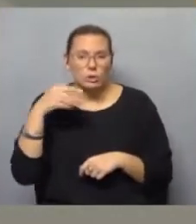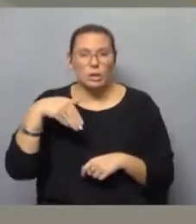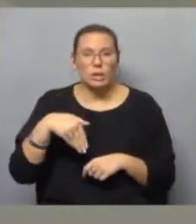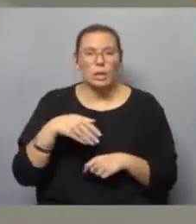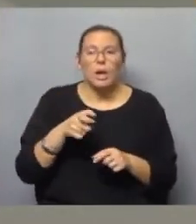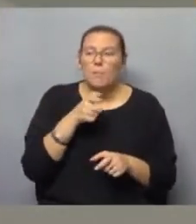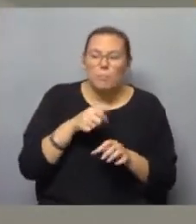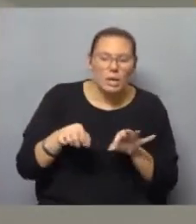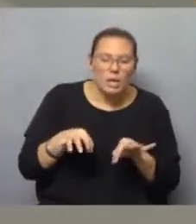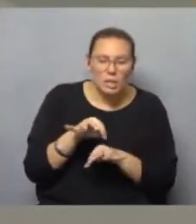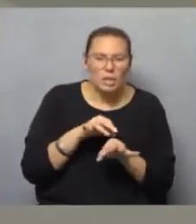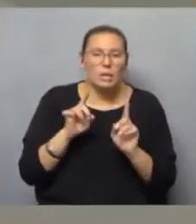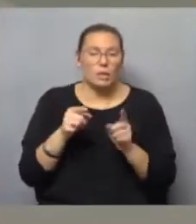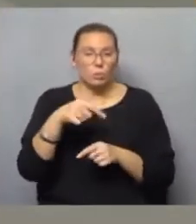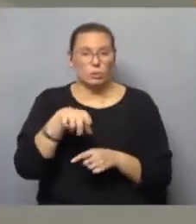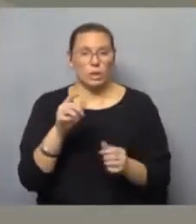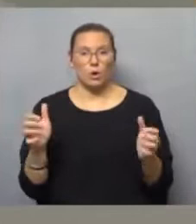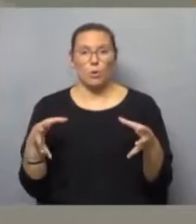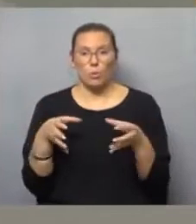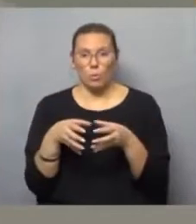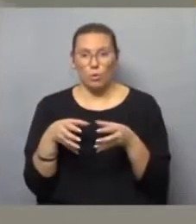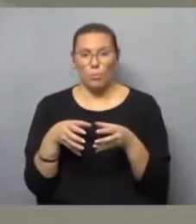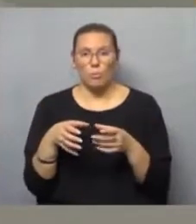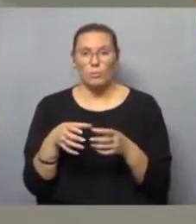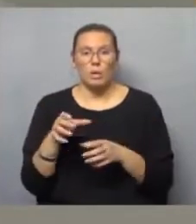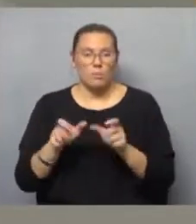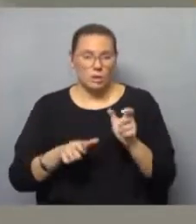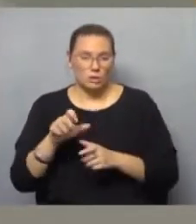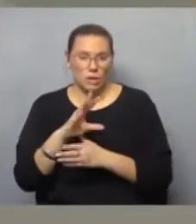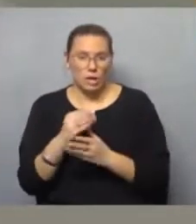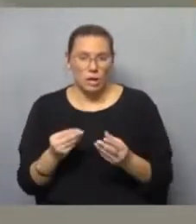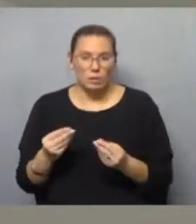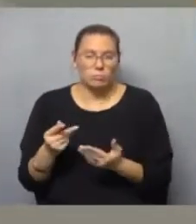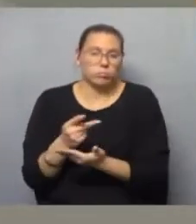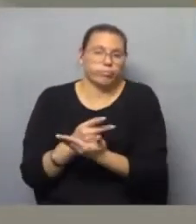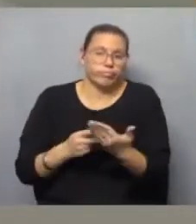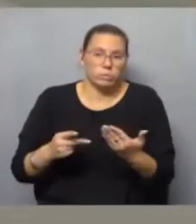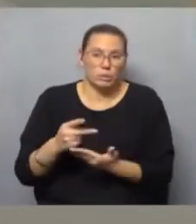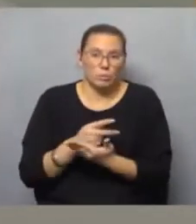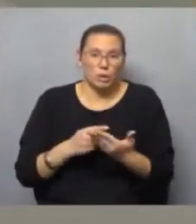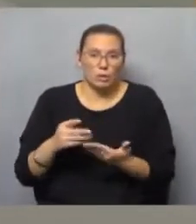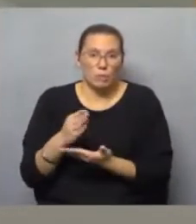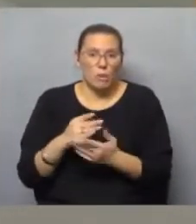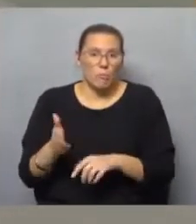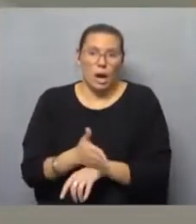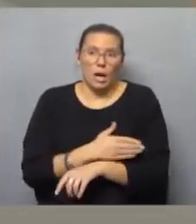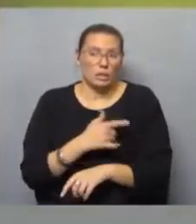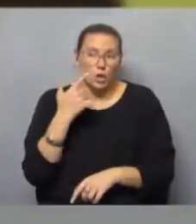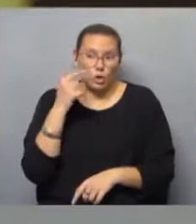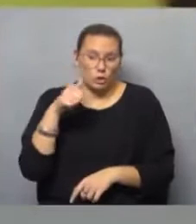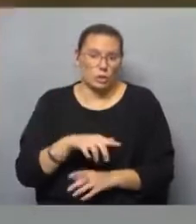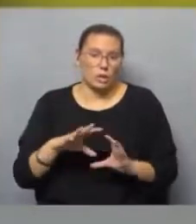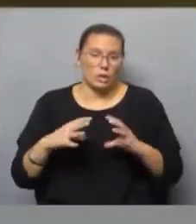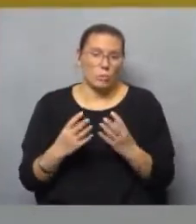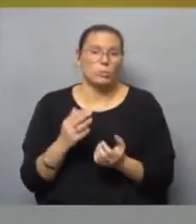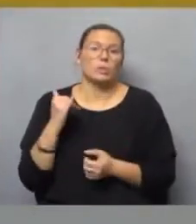zona, pero además ustedes están junto con una comunidad muy grande de geólogos dibujando los mapas que no se conocían de esta parte del mundo.